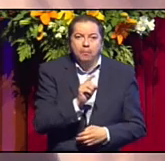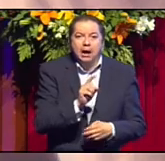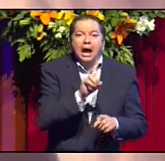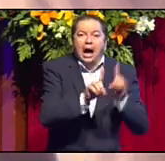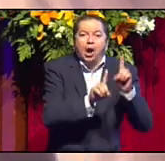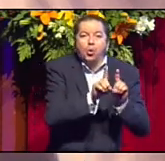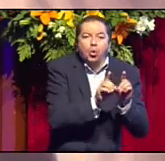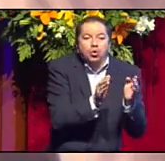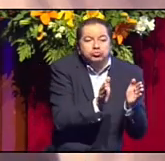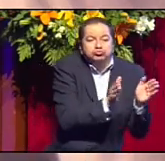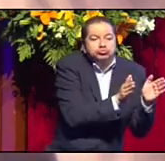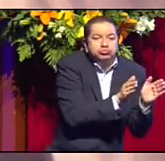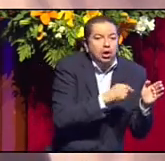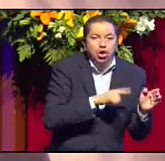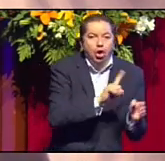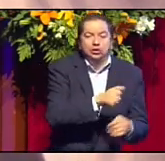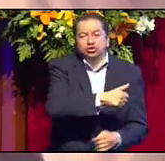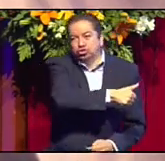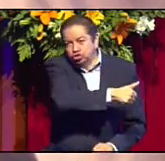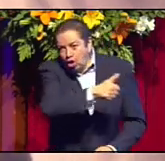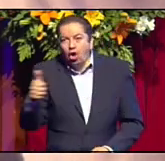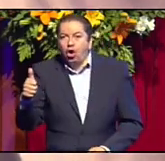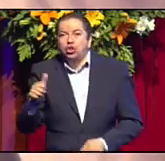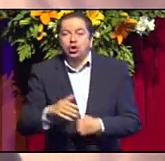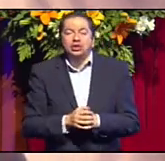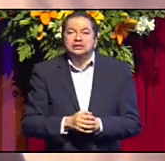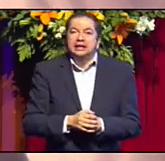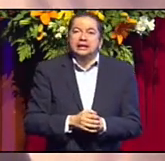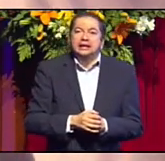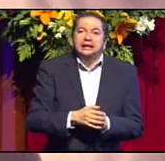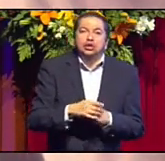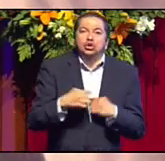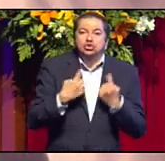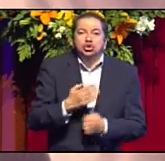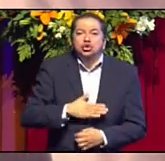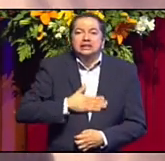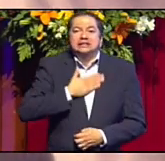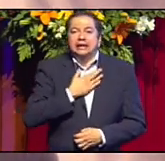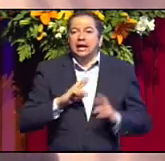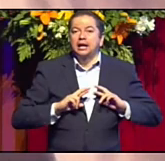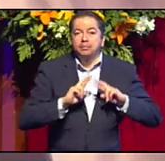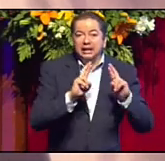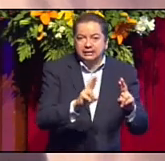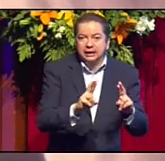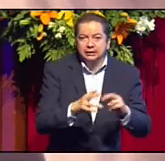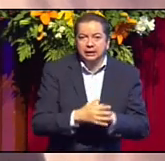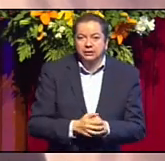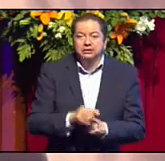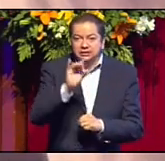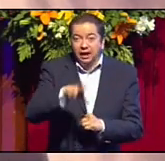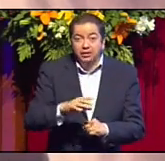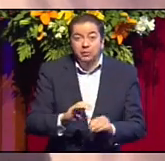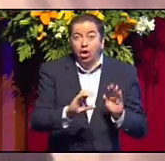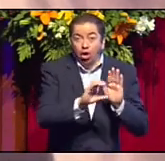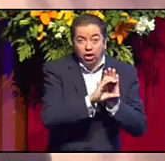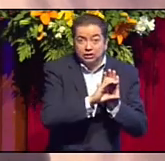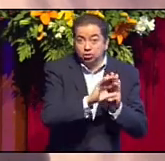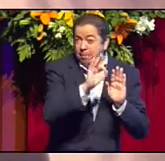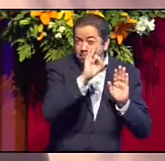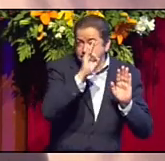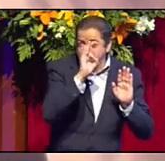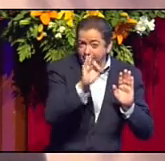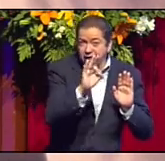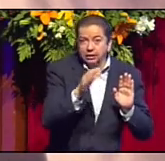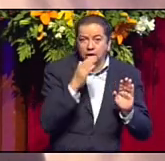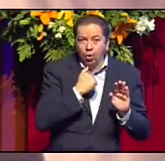sector, sino para todos los que están acá, que todos de una u otra manera nos sintamos representados, que sabemos que las constituciones perfectas no